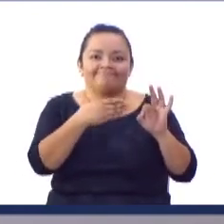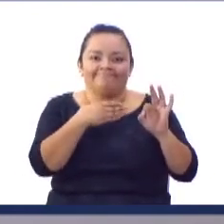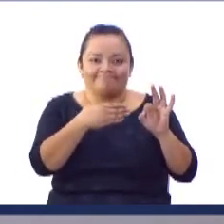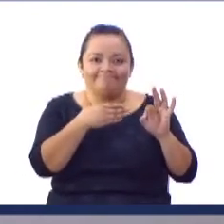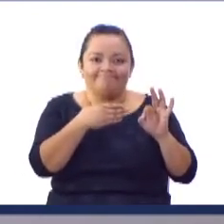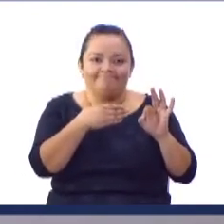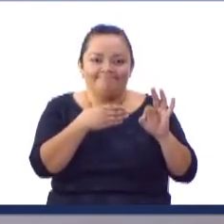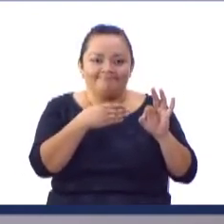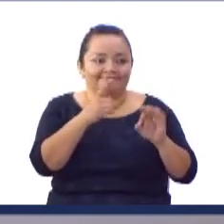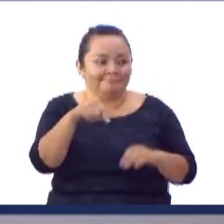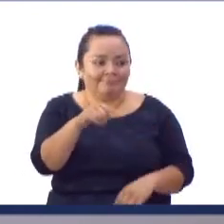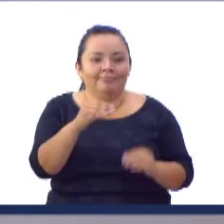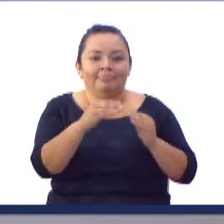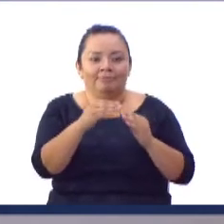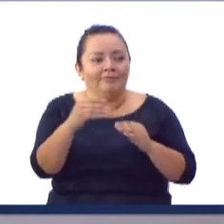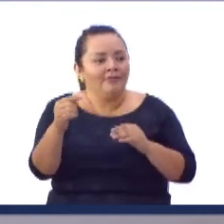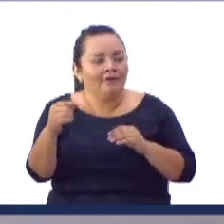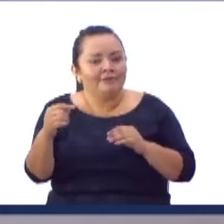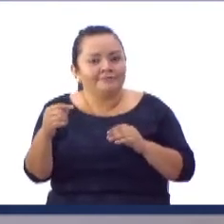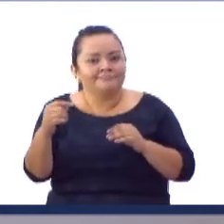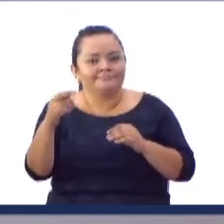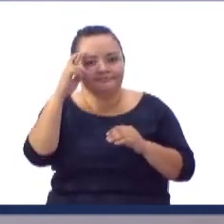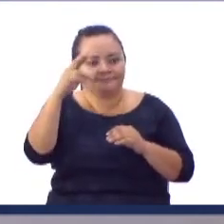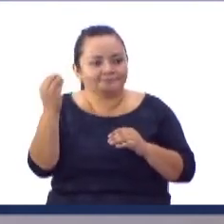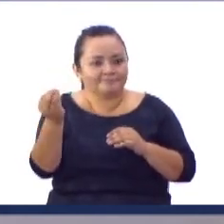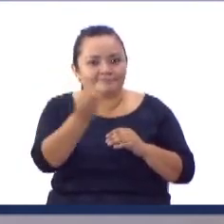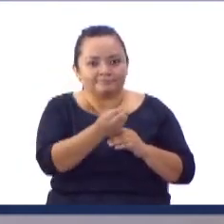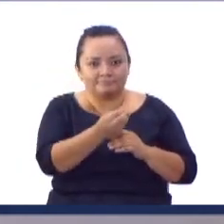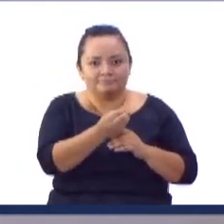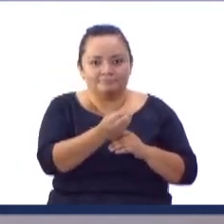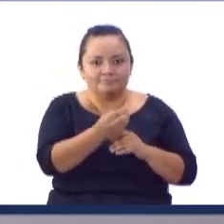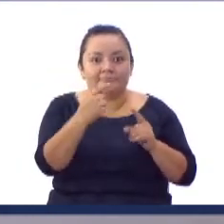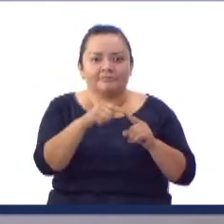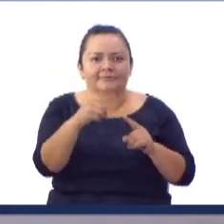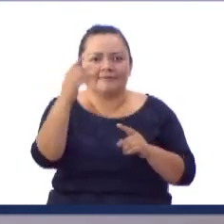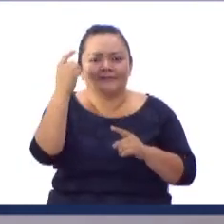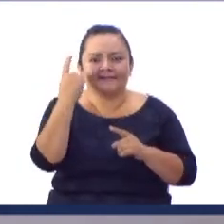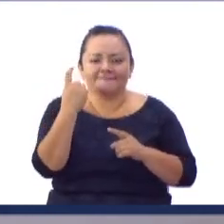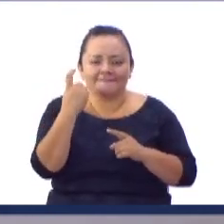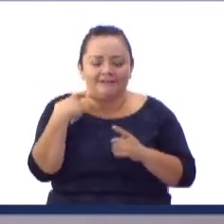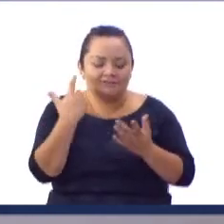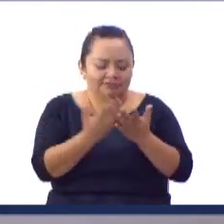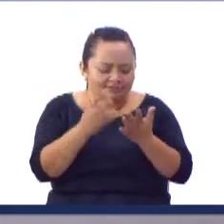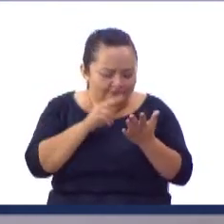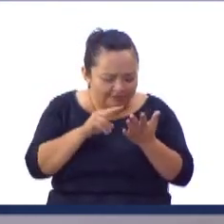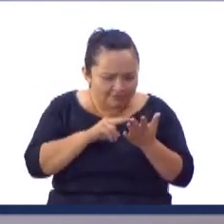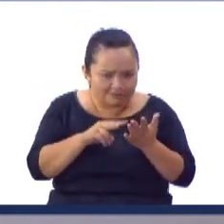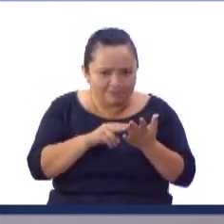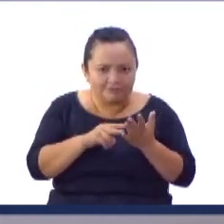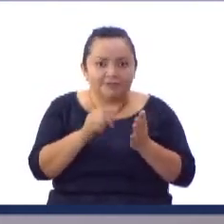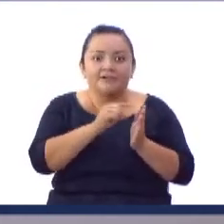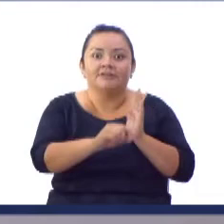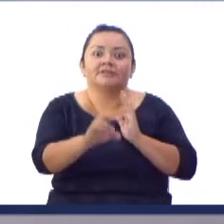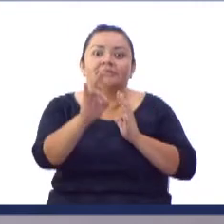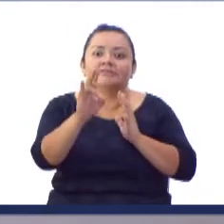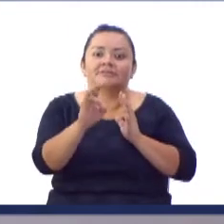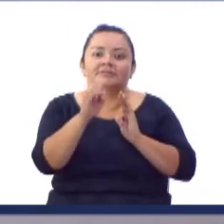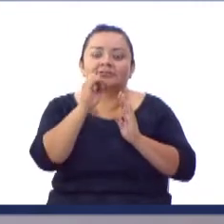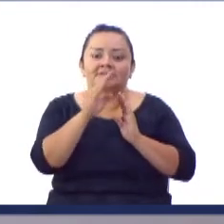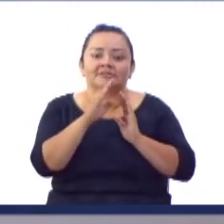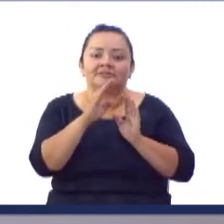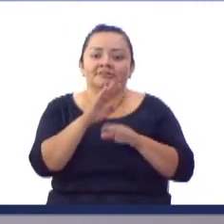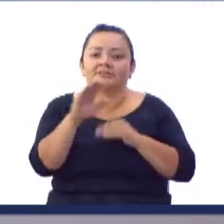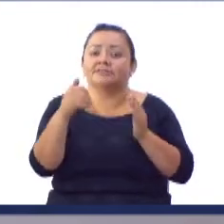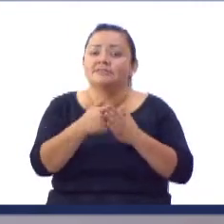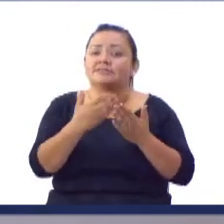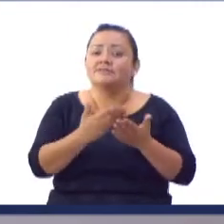pero por falta de la palabra del señor y ese es un problema y dice el versículo 7 ahora han conocido que